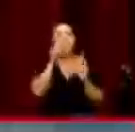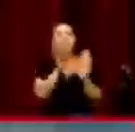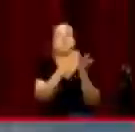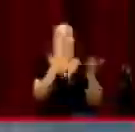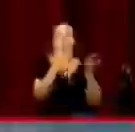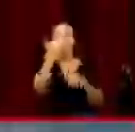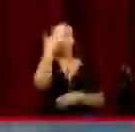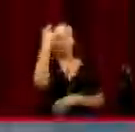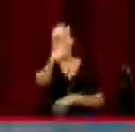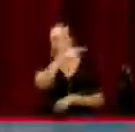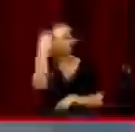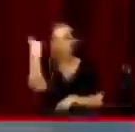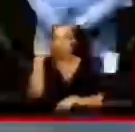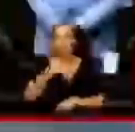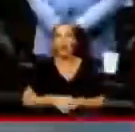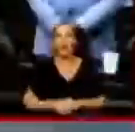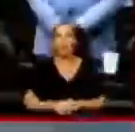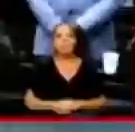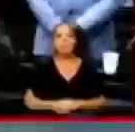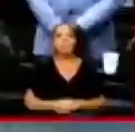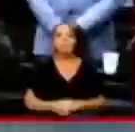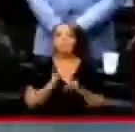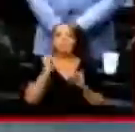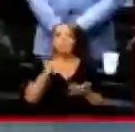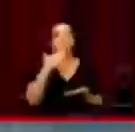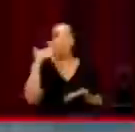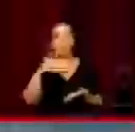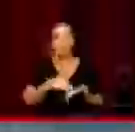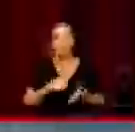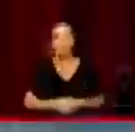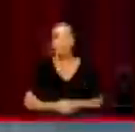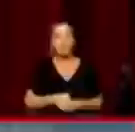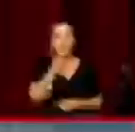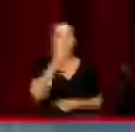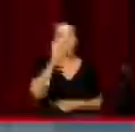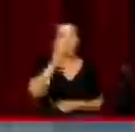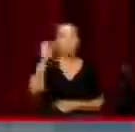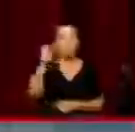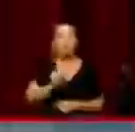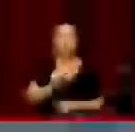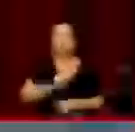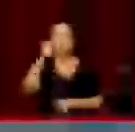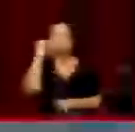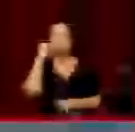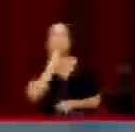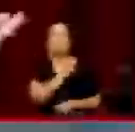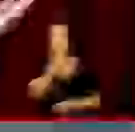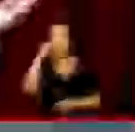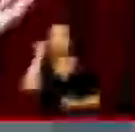hubiese sido más oportuno recomprar parte de la deuda y con eso crear